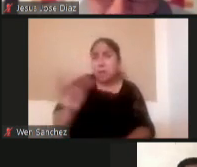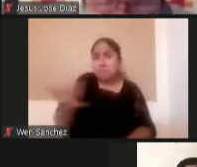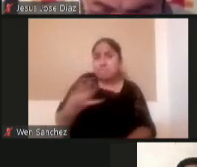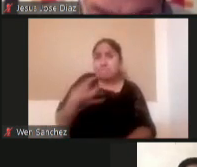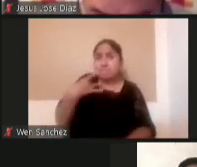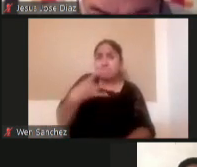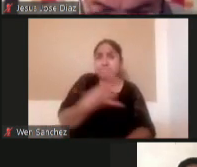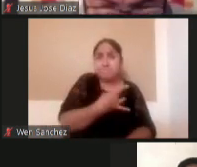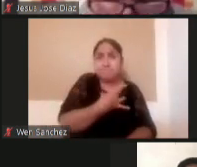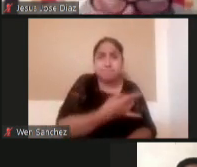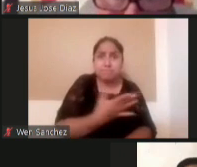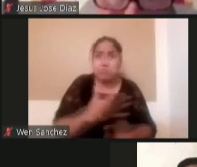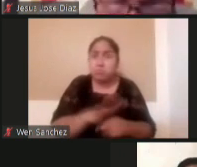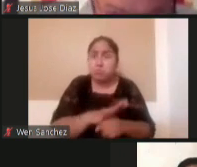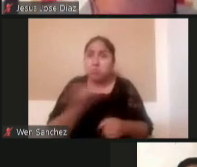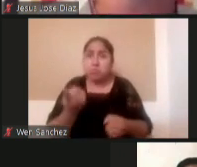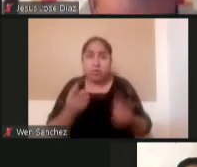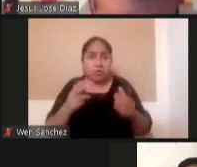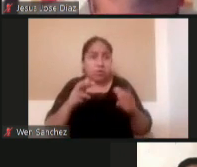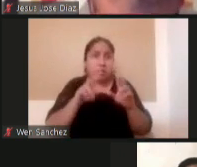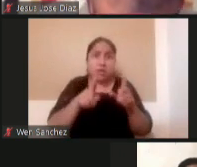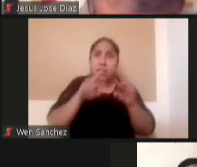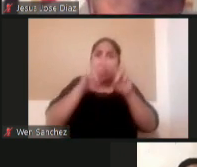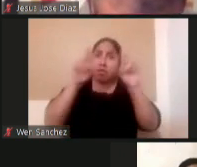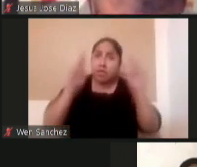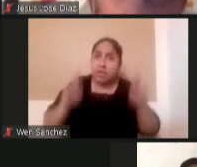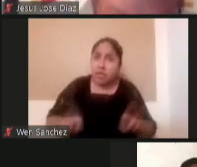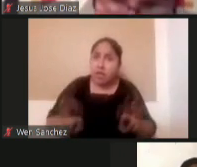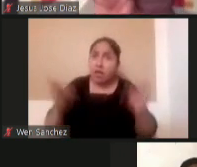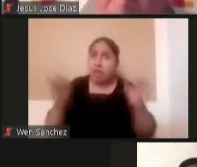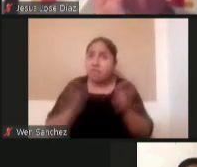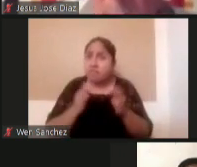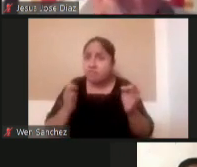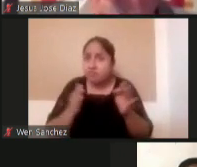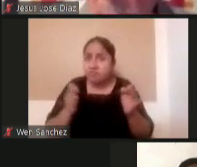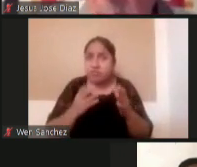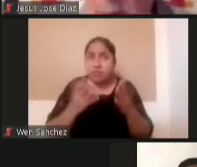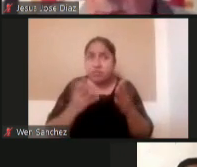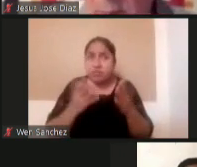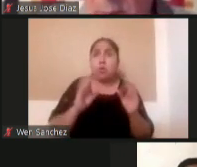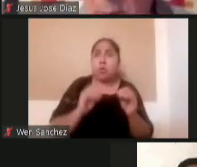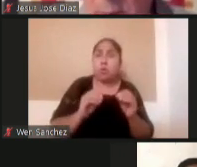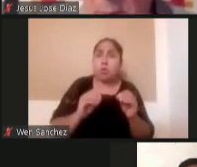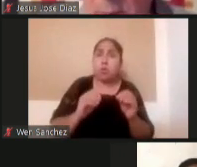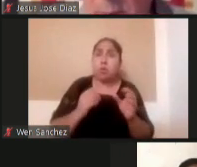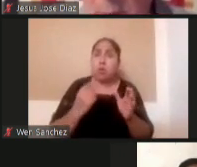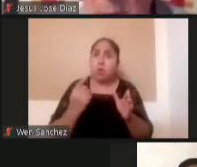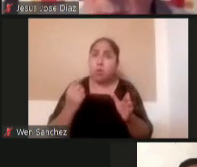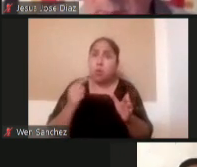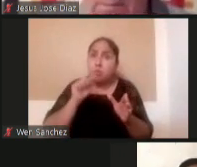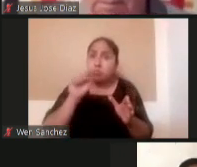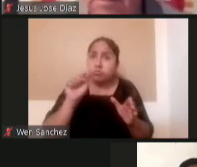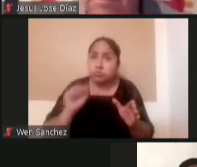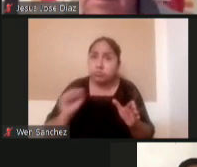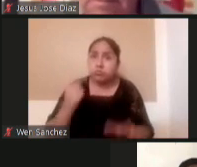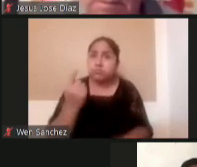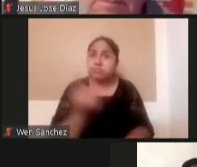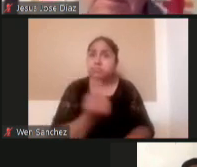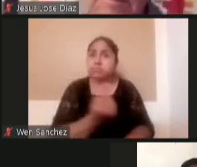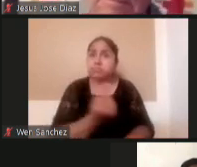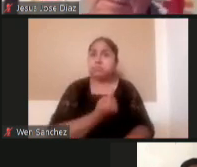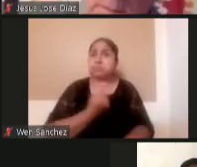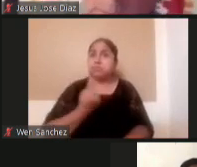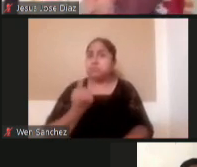aparatos electrodomésticos, familias que tienen que salir a dormir en casas de campaña, lo cual está documentado fotográficamente y